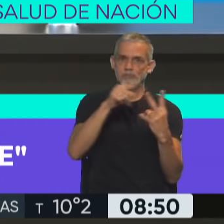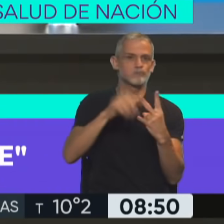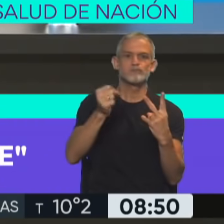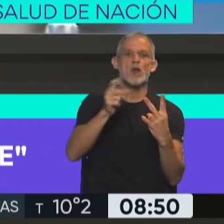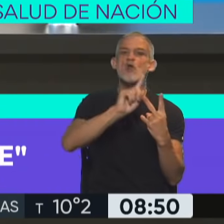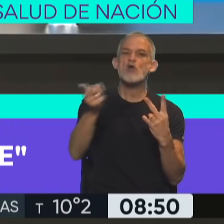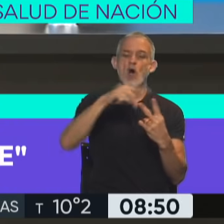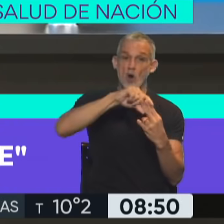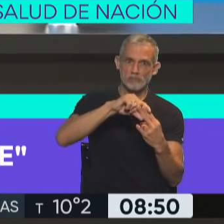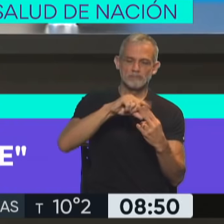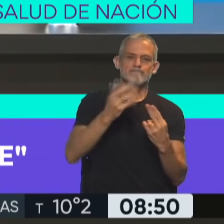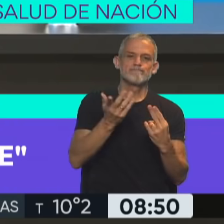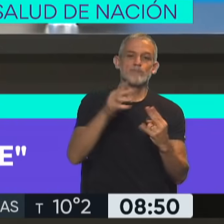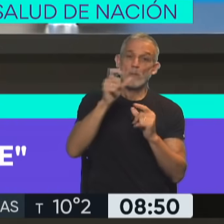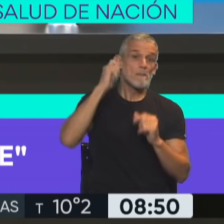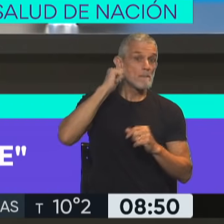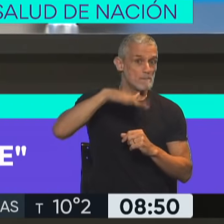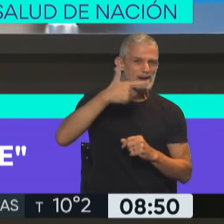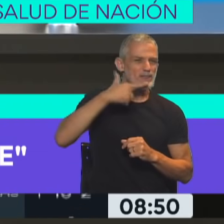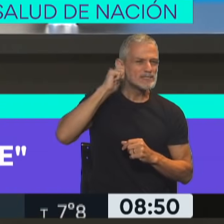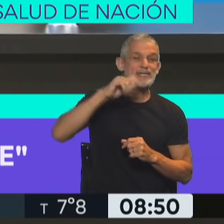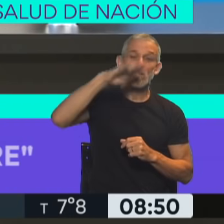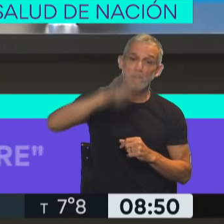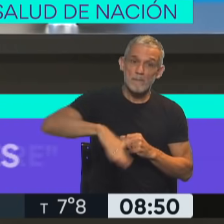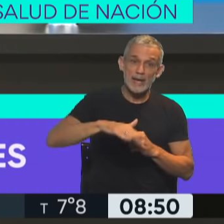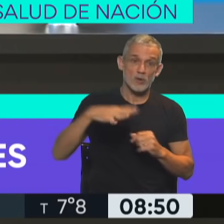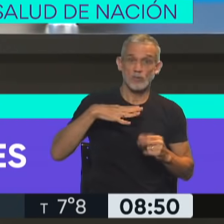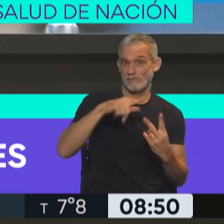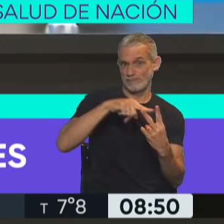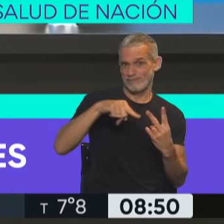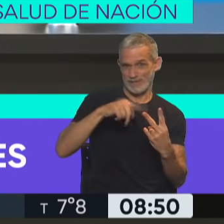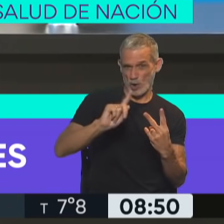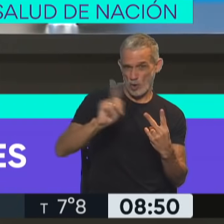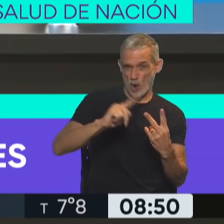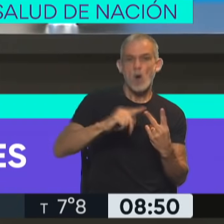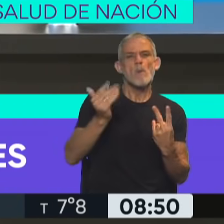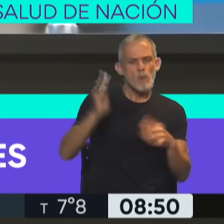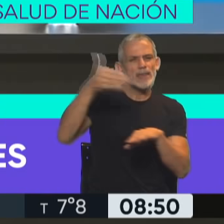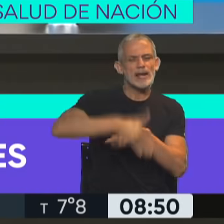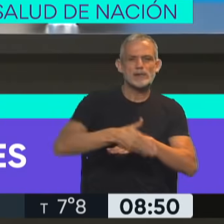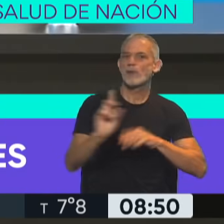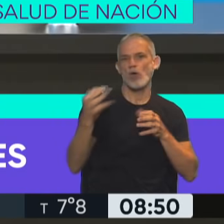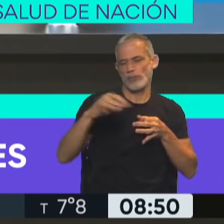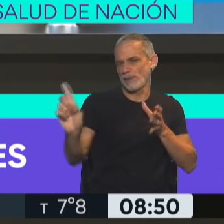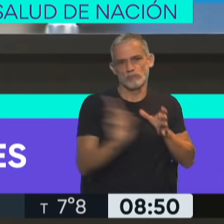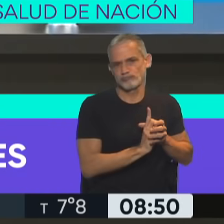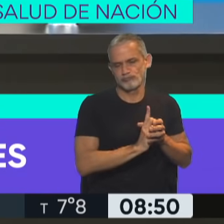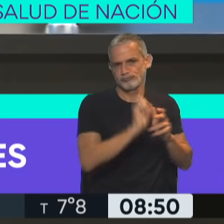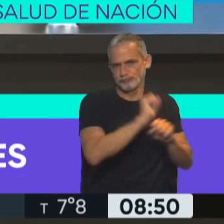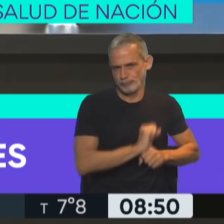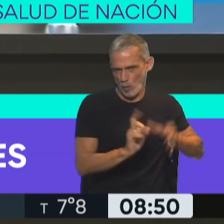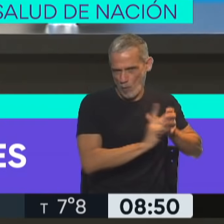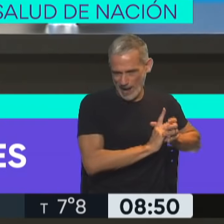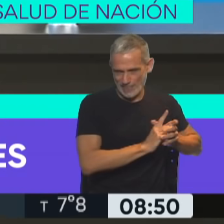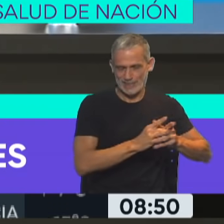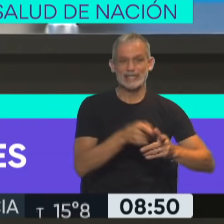completo de vacunación, incluyendo los menores de 17 años que todavía no estén vacunados, pueden ingresar, pero deben hacer la cuarentena. Y